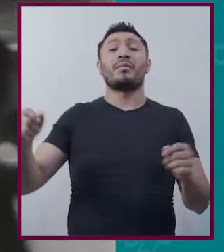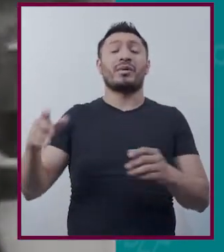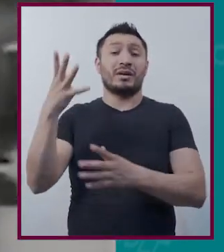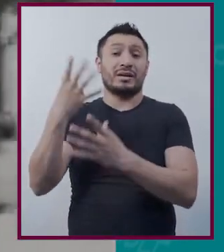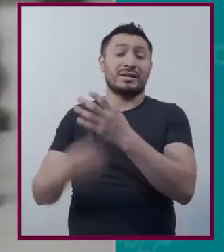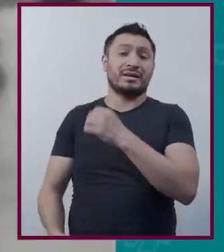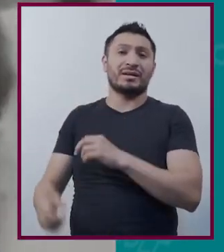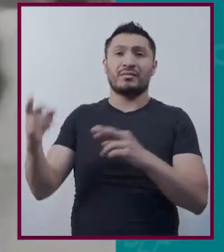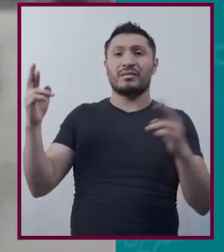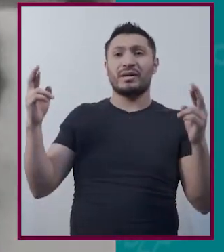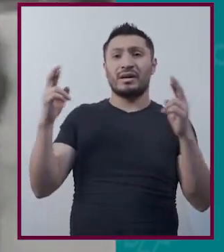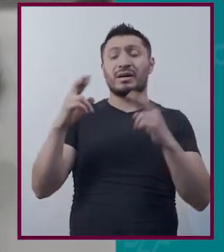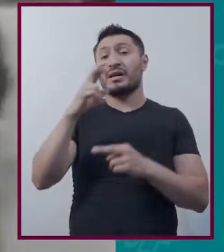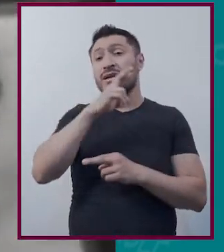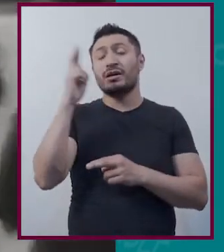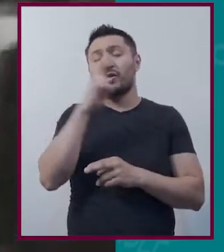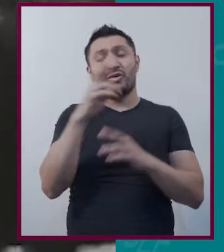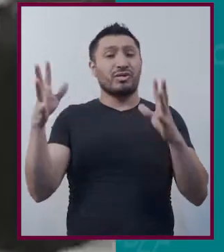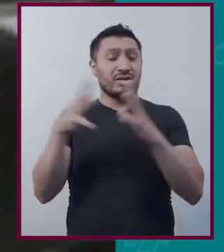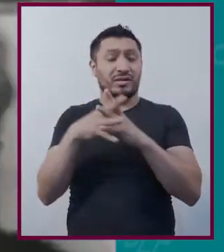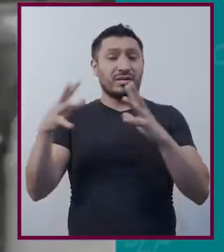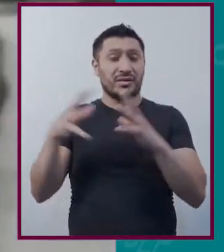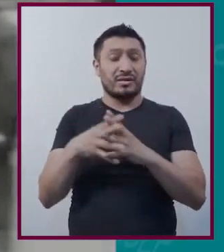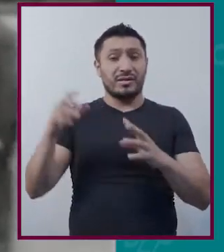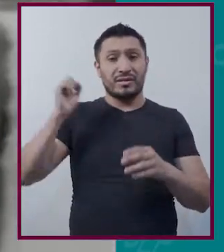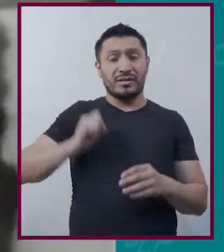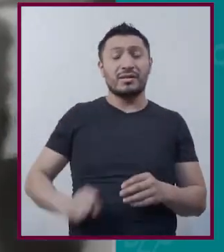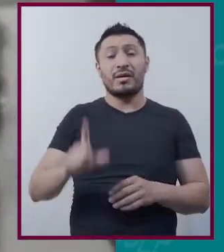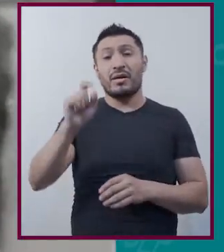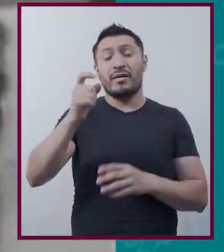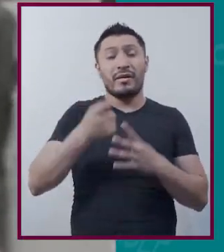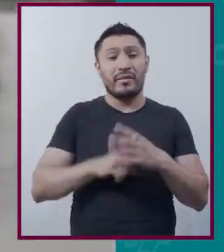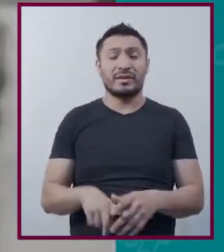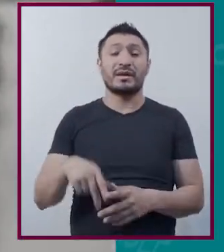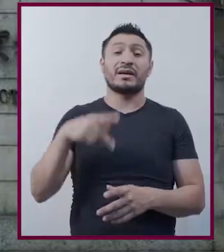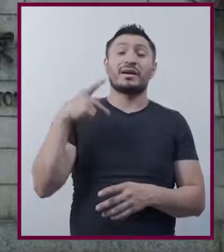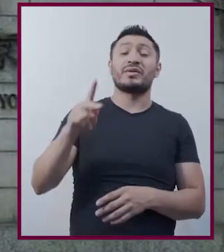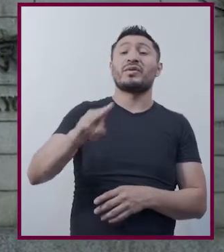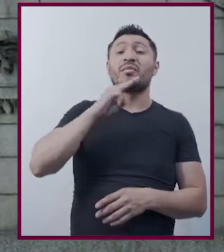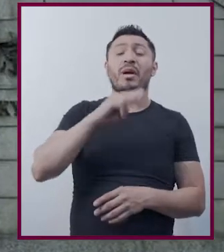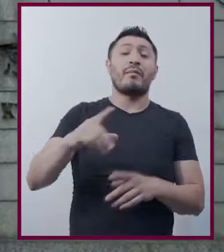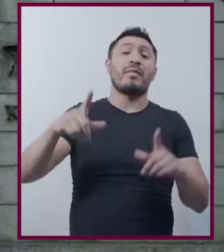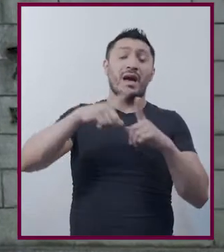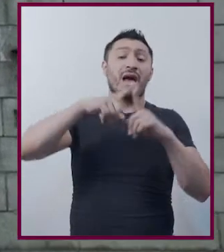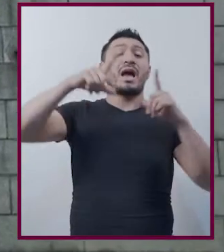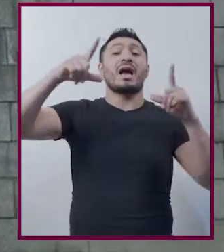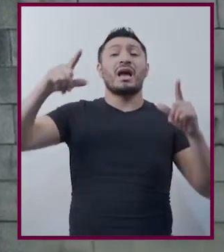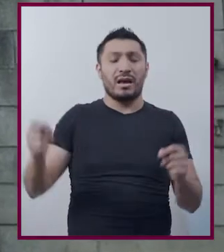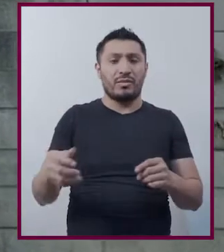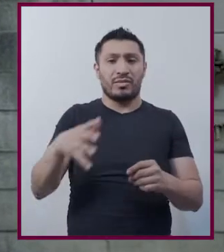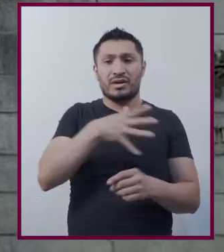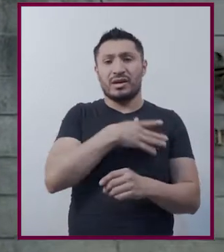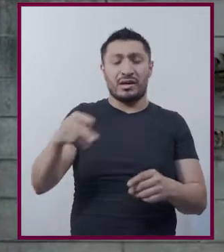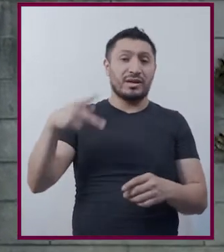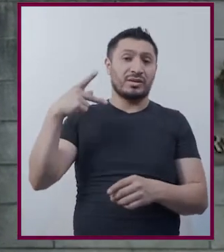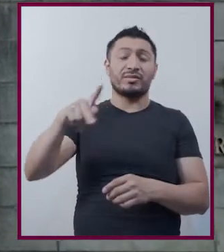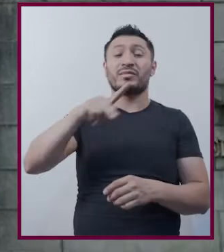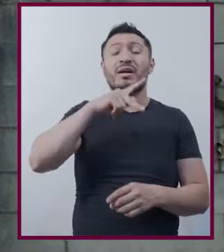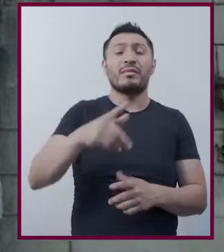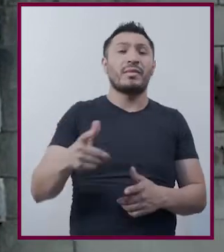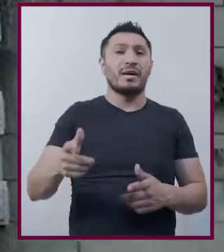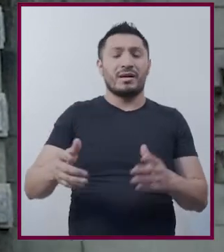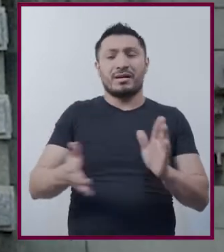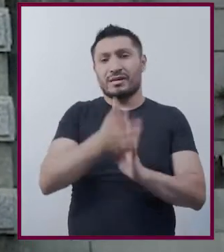Rusia a inicios del siglo XX. La madre, por su parte, era japonesa e hija del fundador de la Facultad de Economía de